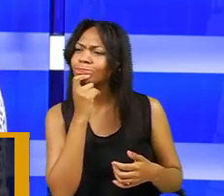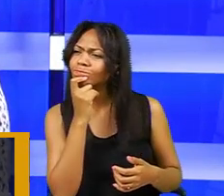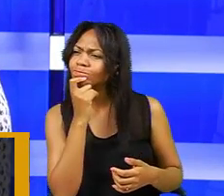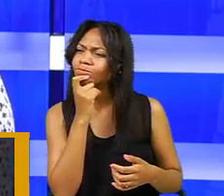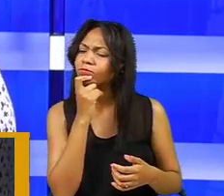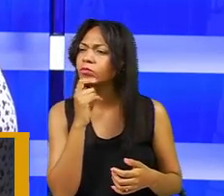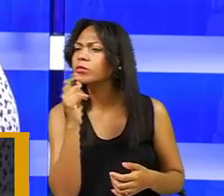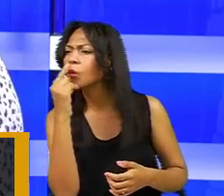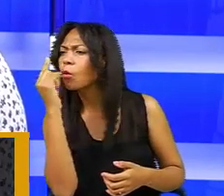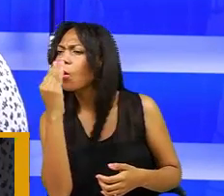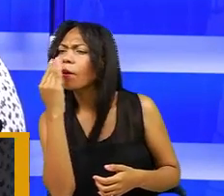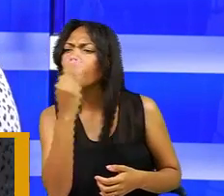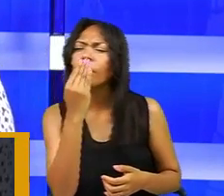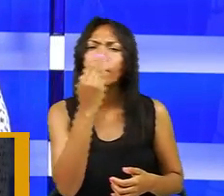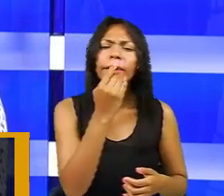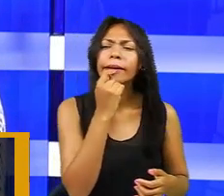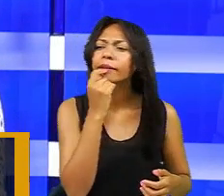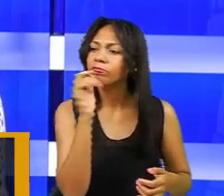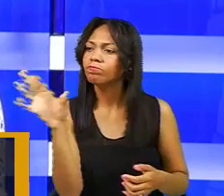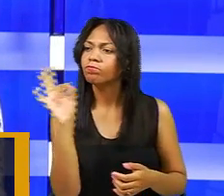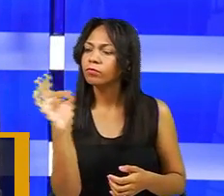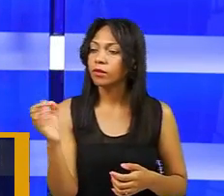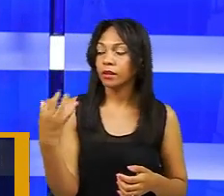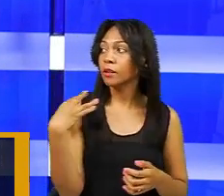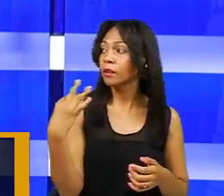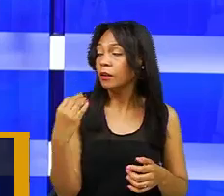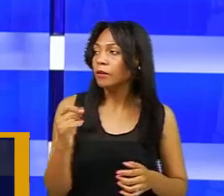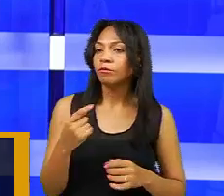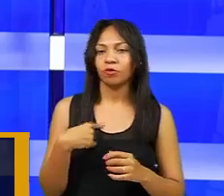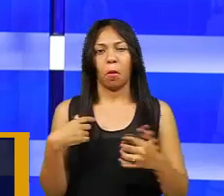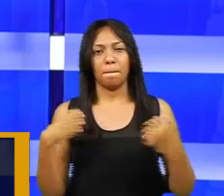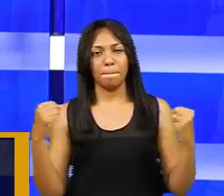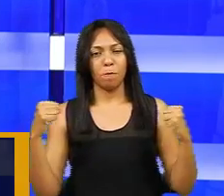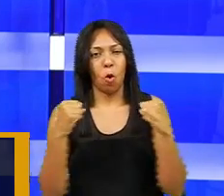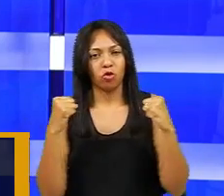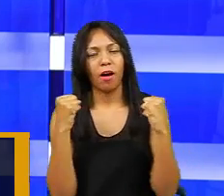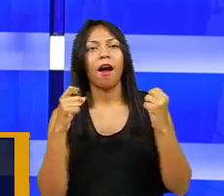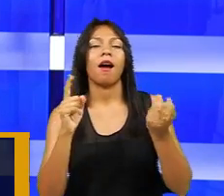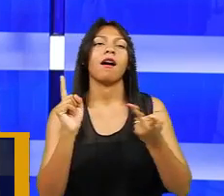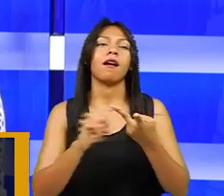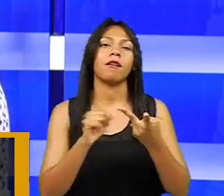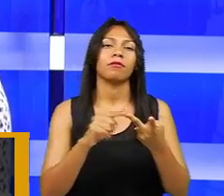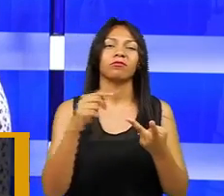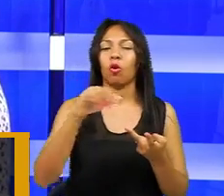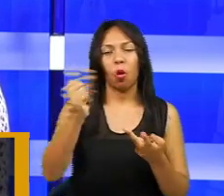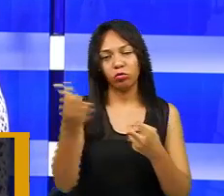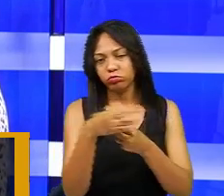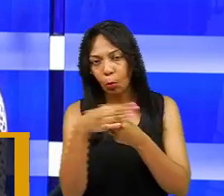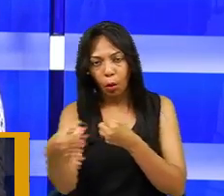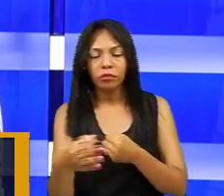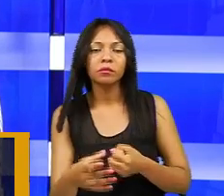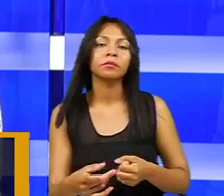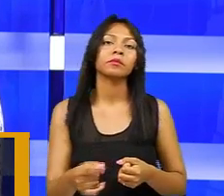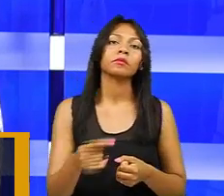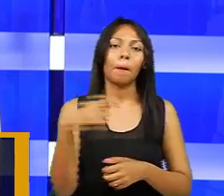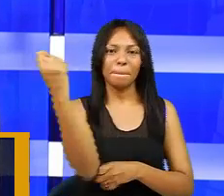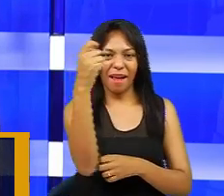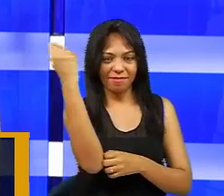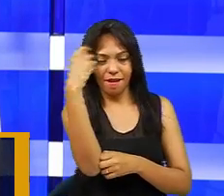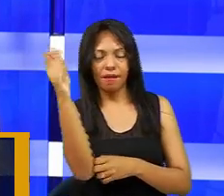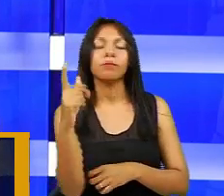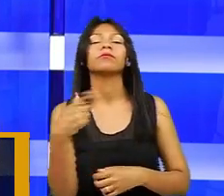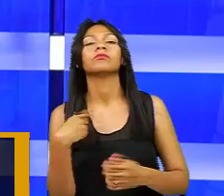llamado. Tuvimos la oportunidad de hacer unas presentaciones en Bogotá y en Puerto Lleras Meta. Y ahí quedó la cosa y